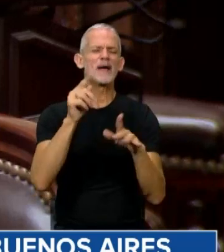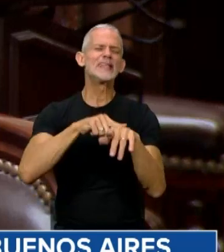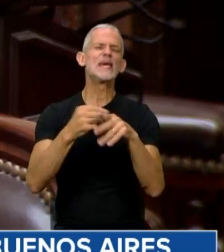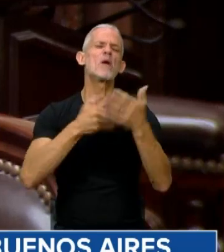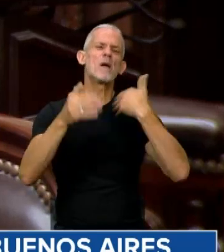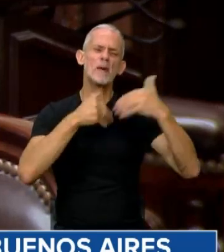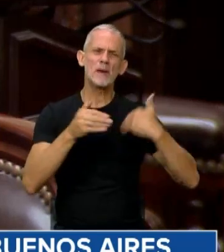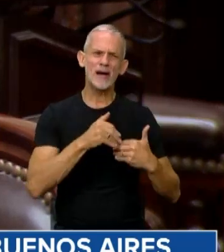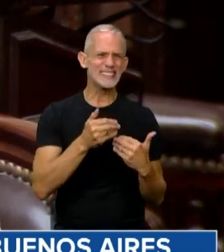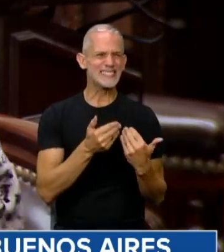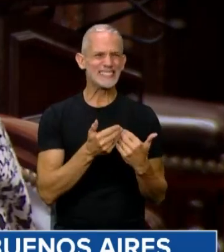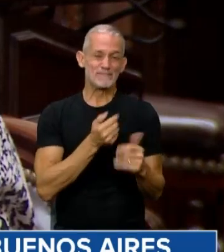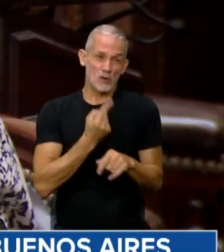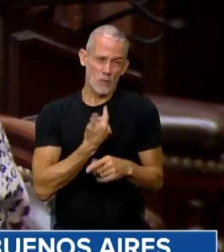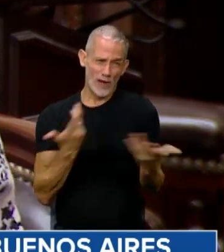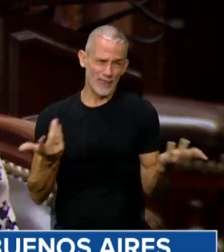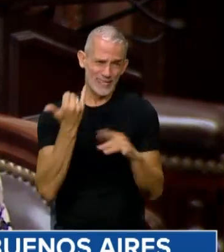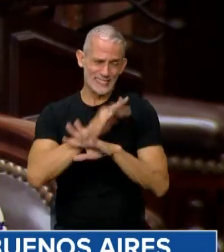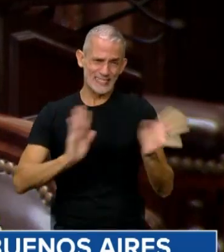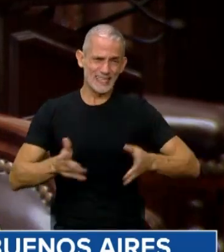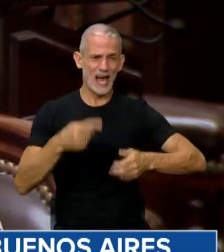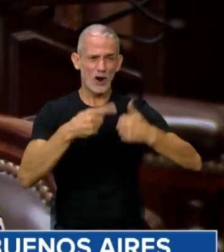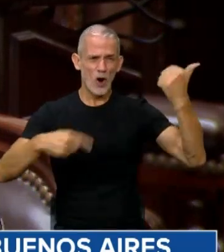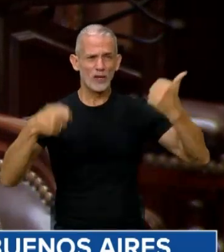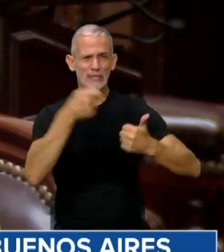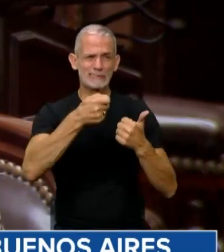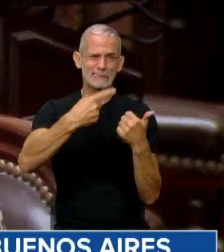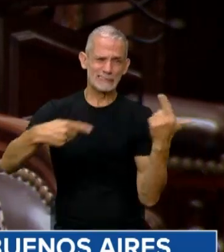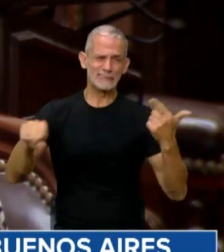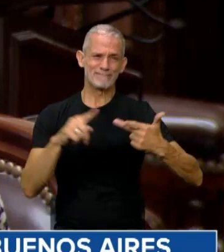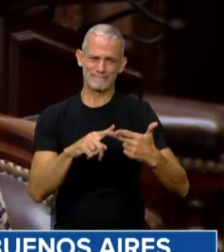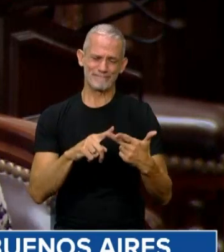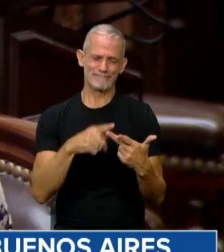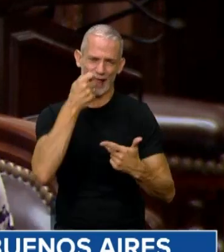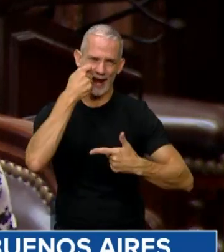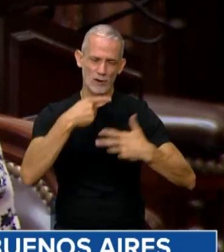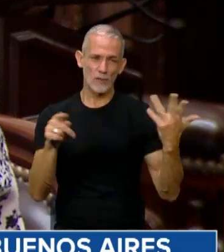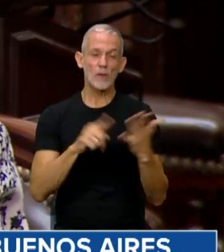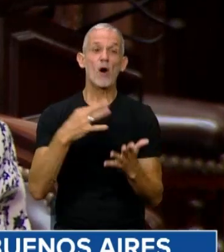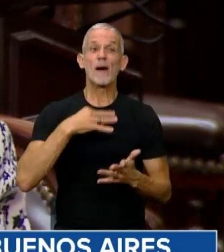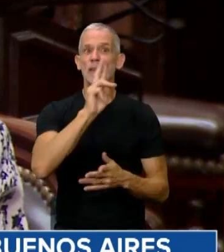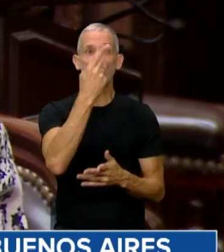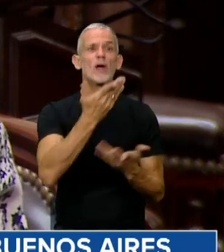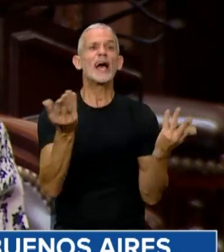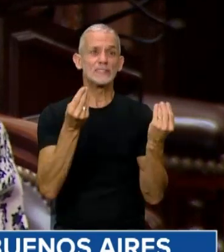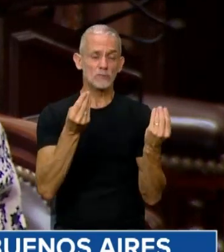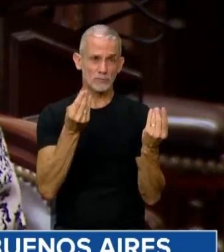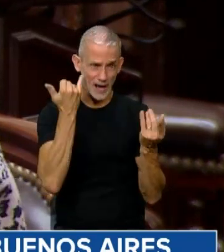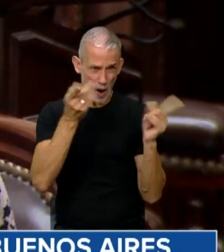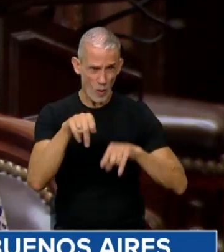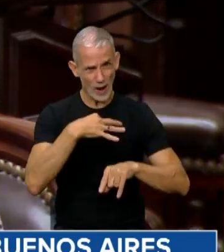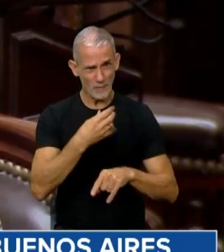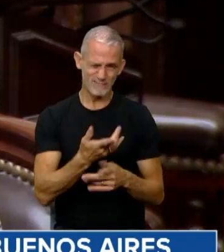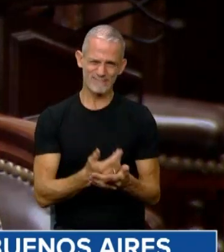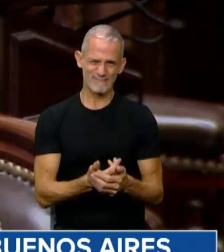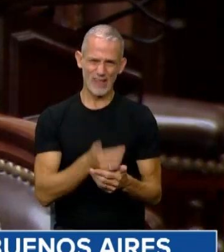retrotraer a la situación anterior ninguno de los crímenes que se han cometido, ni que hablar cuando hablamos de la vida. Por eso hay que pensar